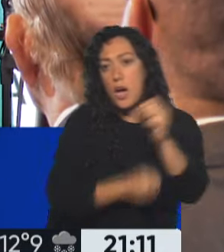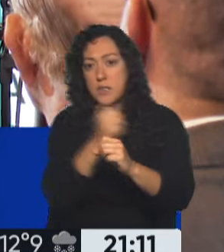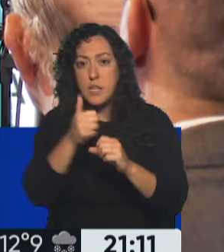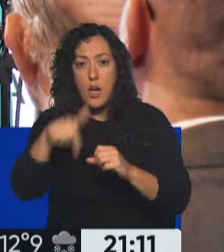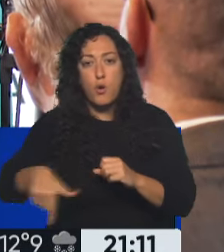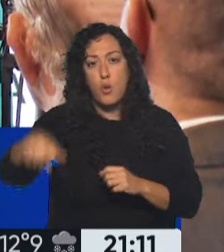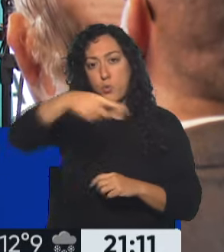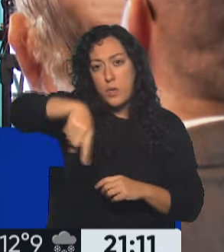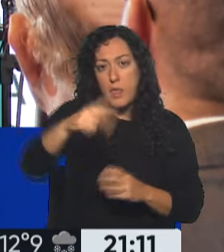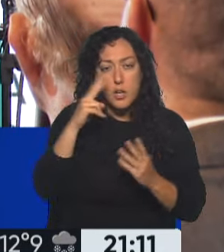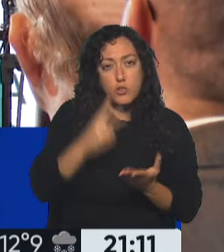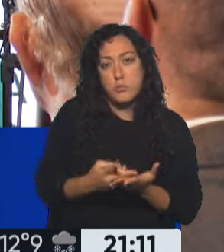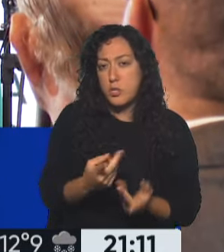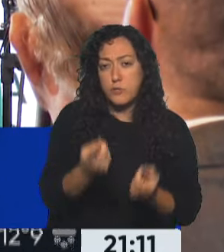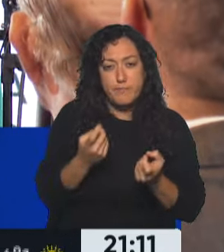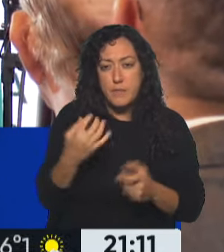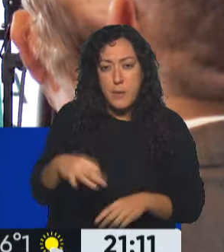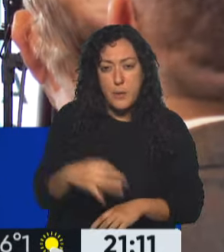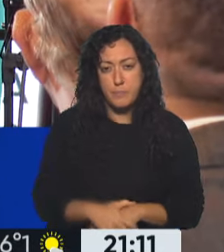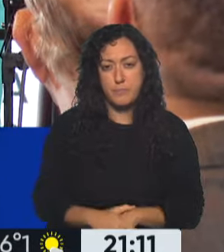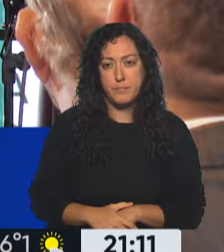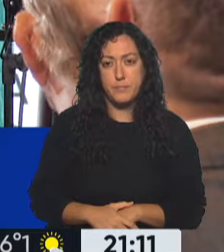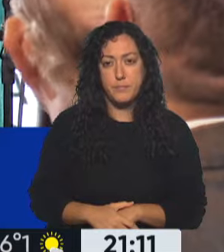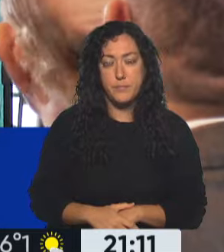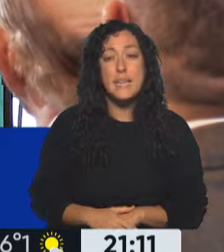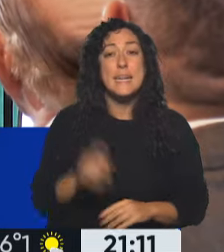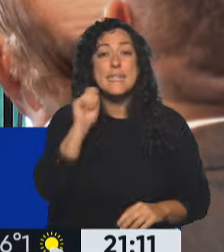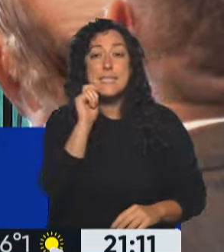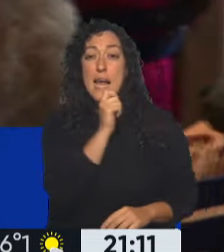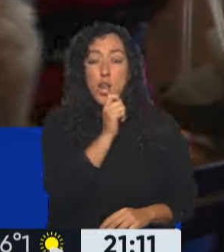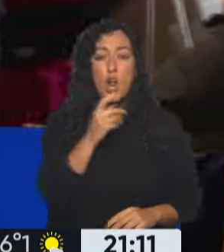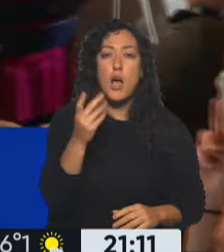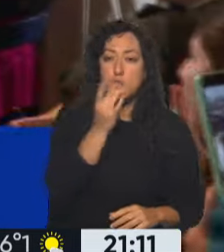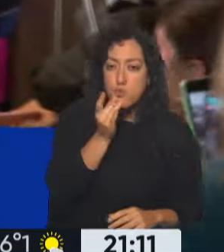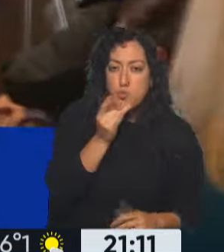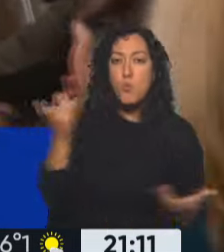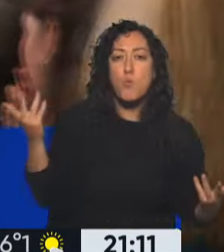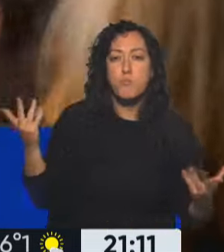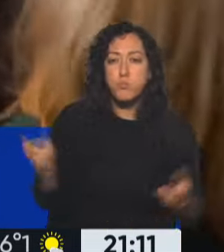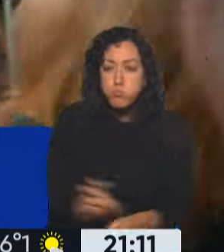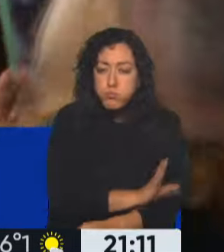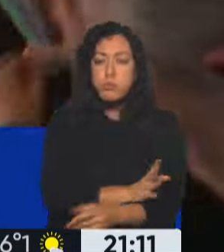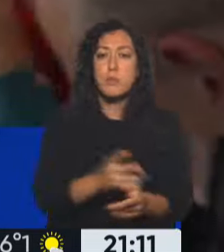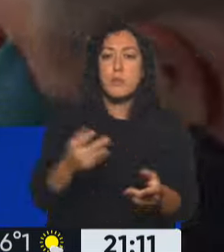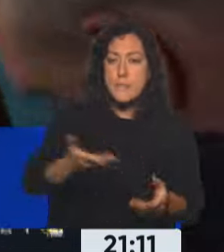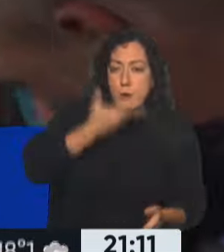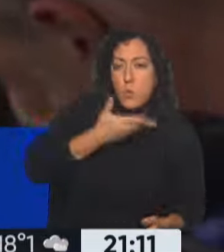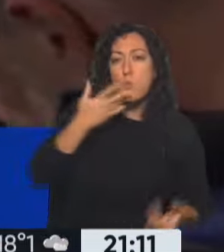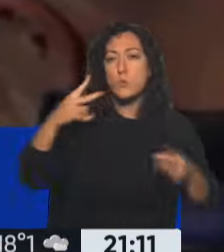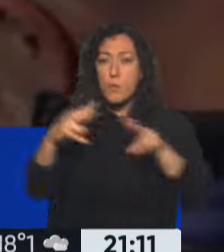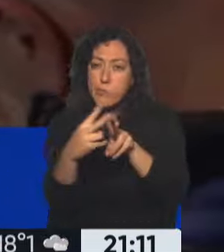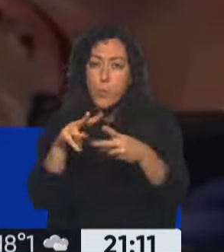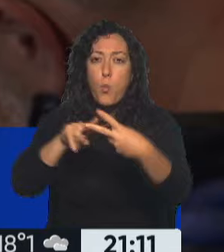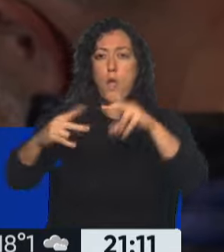presente. En el Salón Azul hubo discursos, emoción, reencuentro y lágrimas, recordando